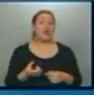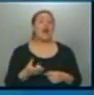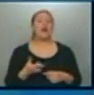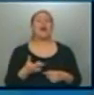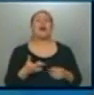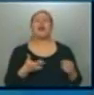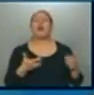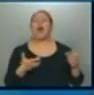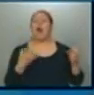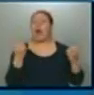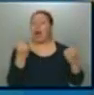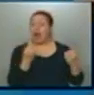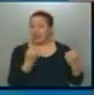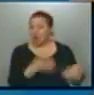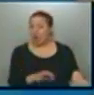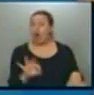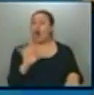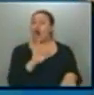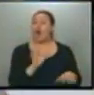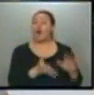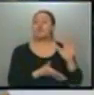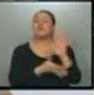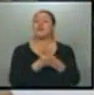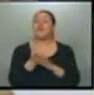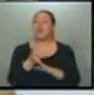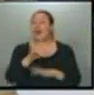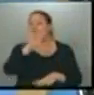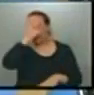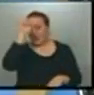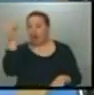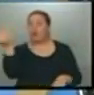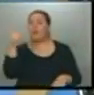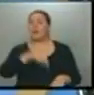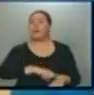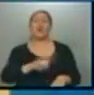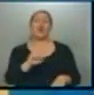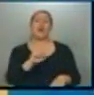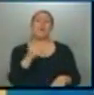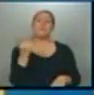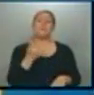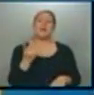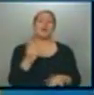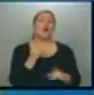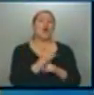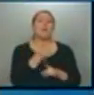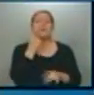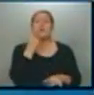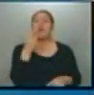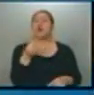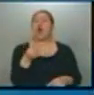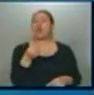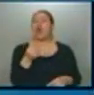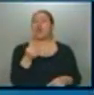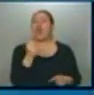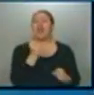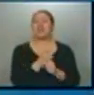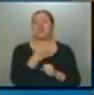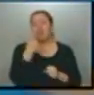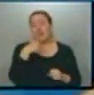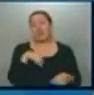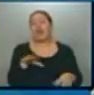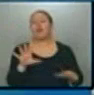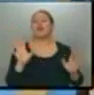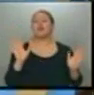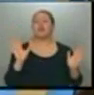escapadita y después cuando vuelva va a negar todo? Porque los hombres lo que hacen es negar, negar, negar hasta el final y después vemos qué